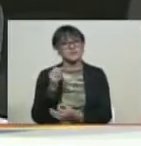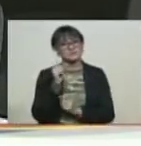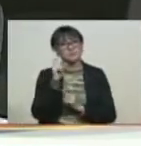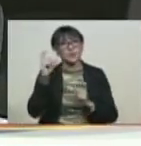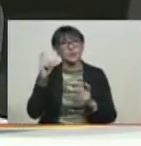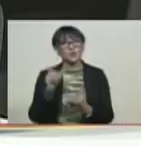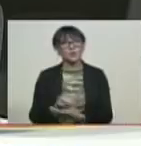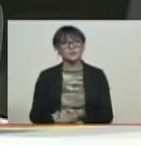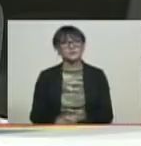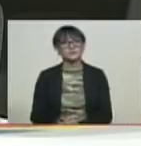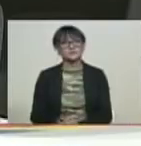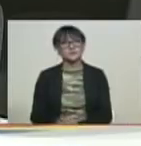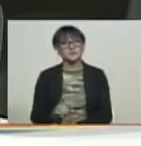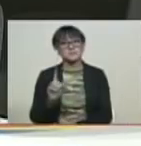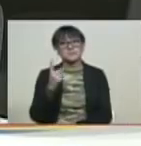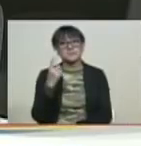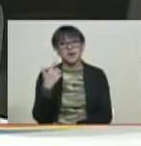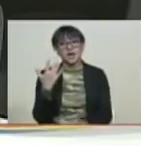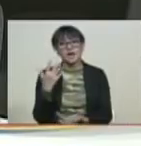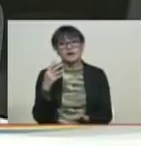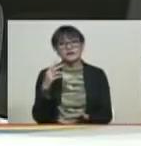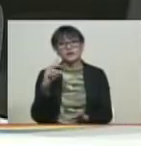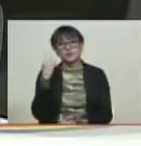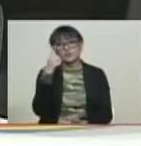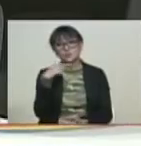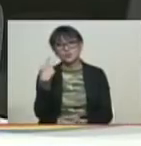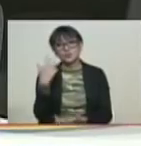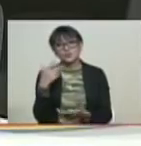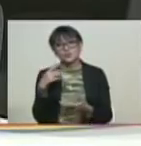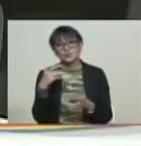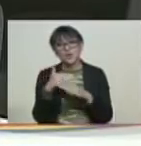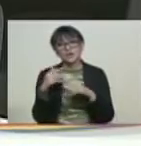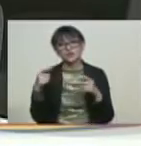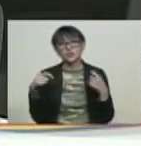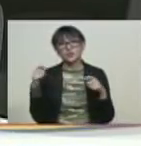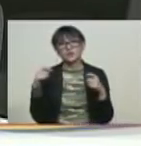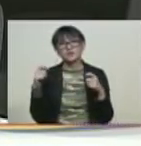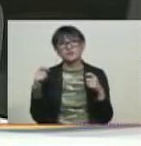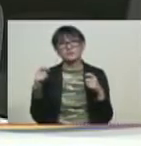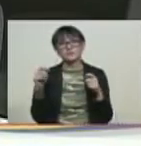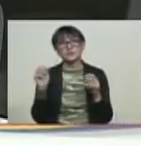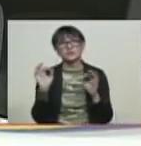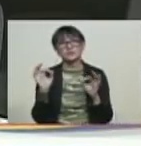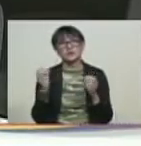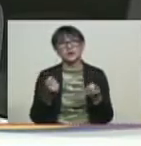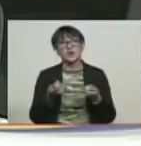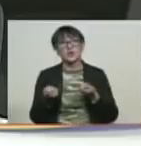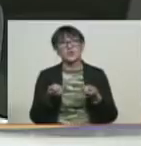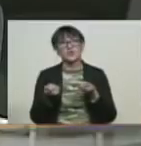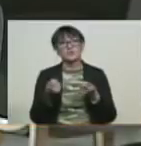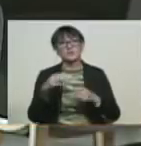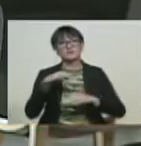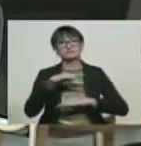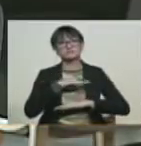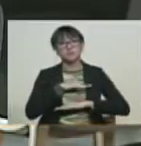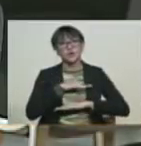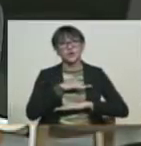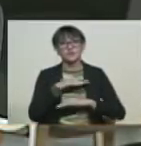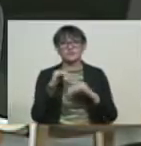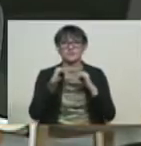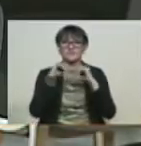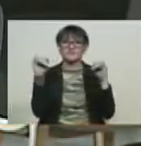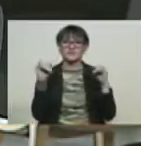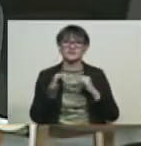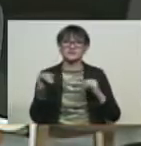impresionante. Es la primera cara del turismo. Una gran actividad económica para el bienestar, la